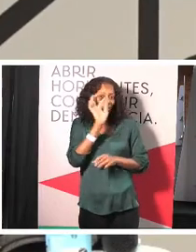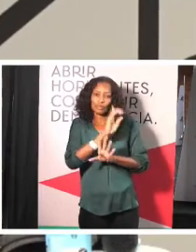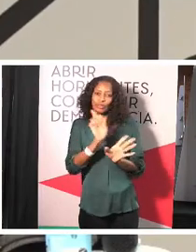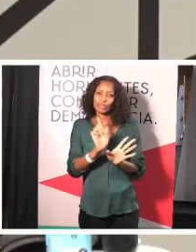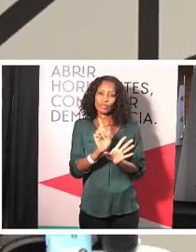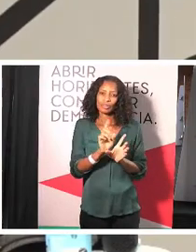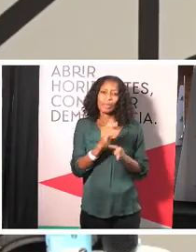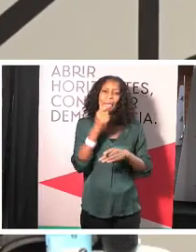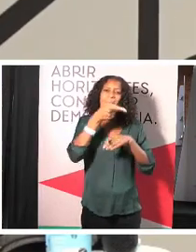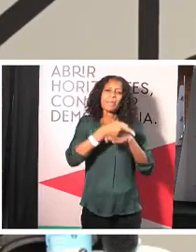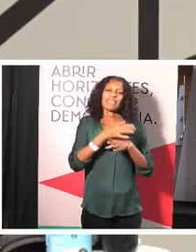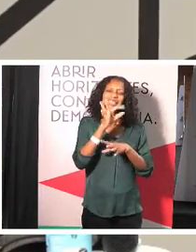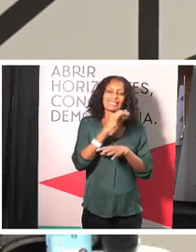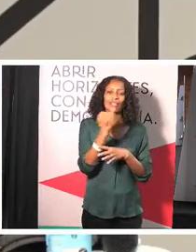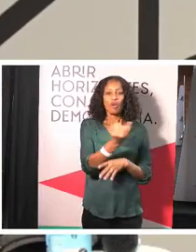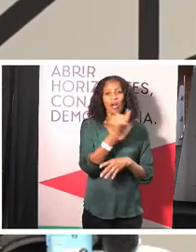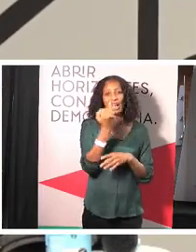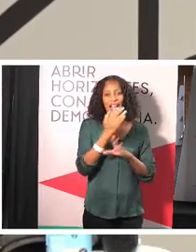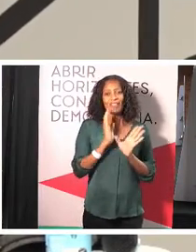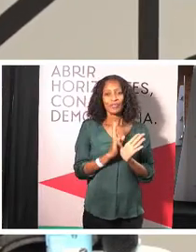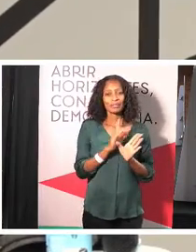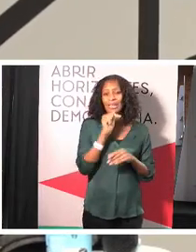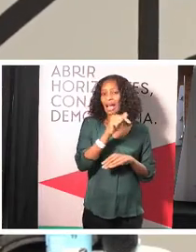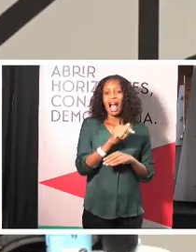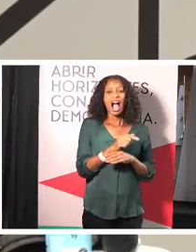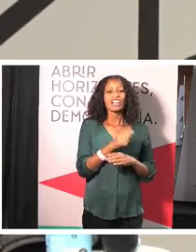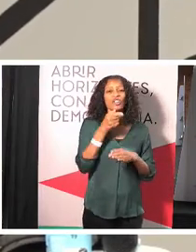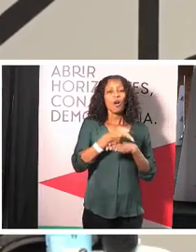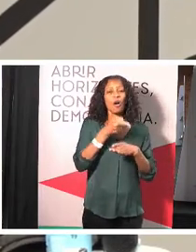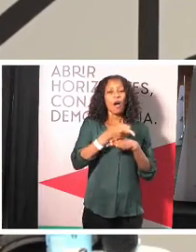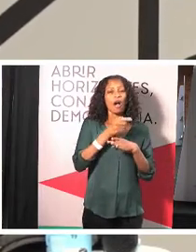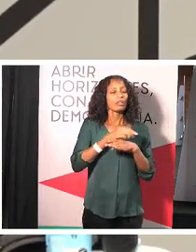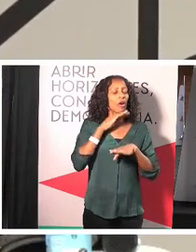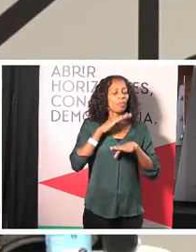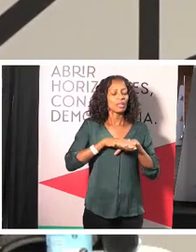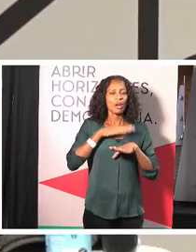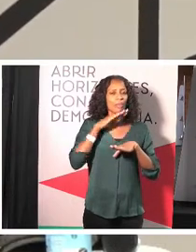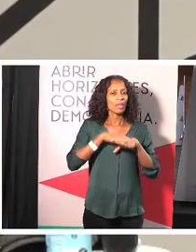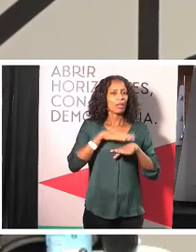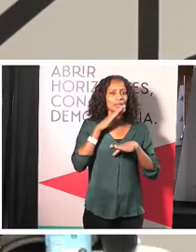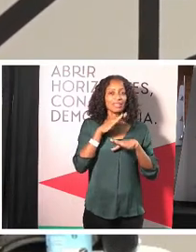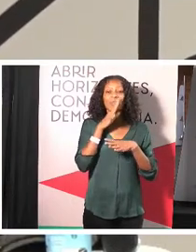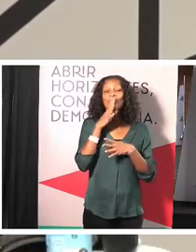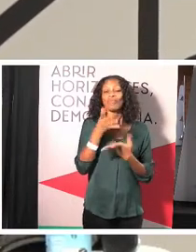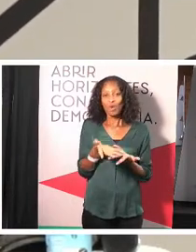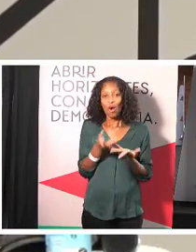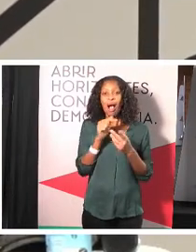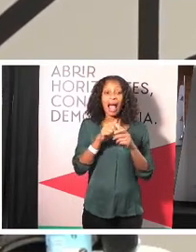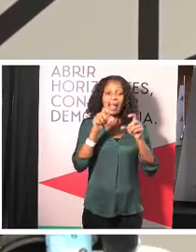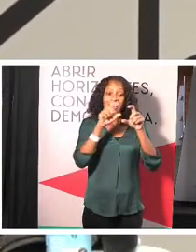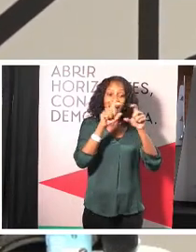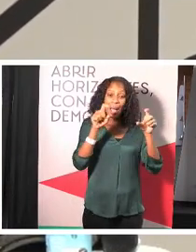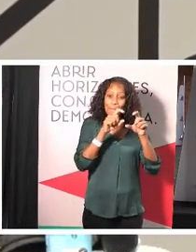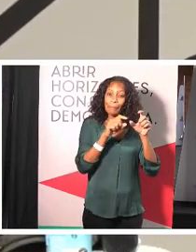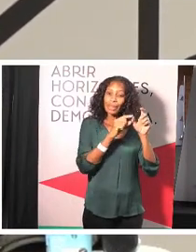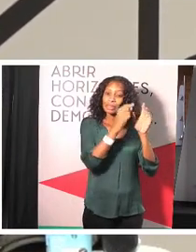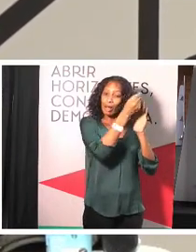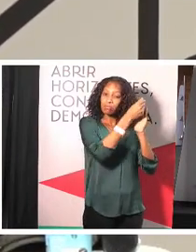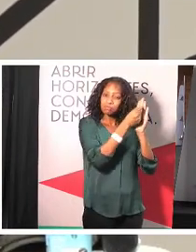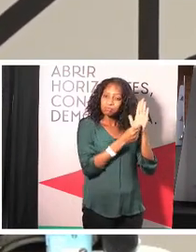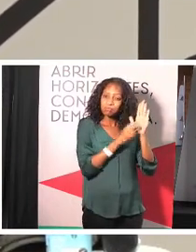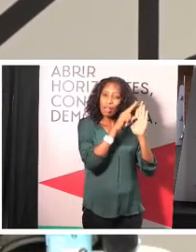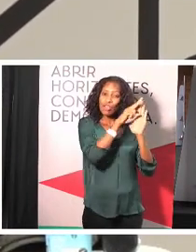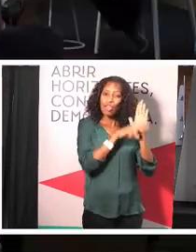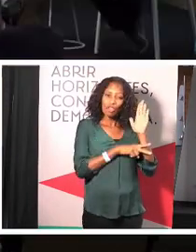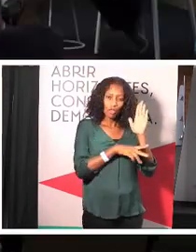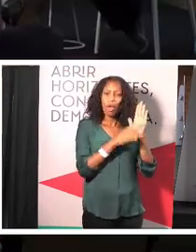y se convierte en una persona que lo que hace es obedecer órdenes porque hay una disciplina, digamos, empresarial que la establece otra persona, que es la que